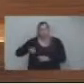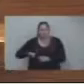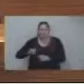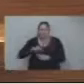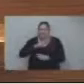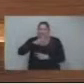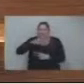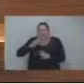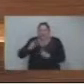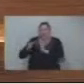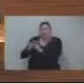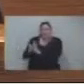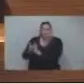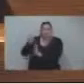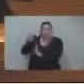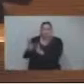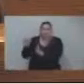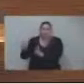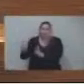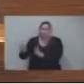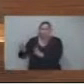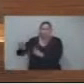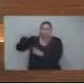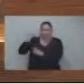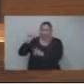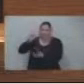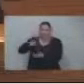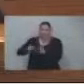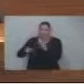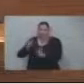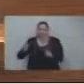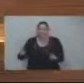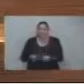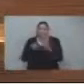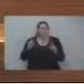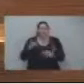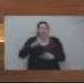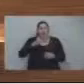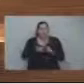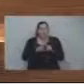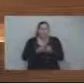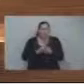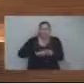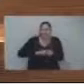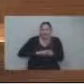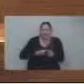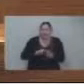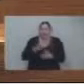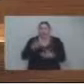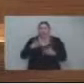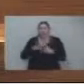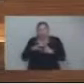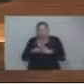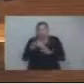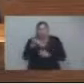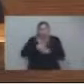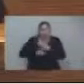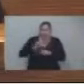los que eligen los ciudadanos, independientemente de su condición social, política y económica, para que realmente puedan